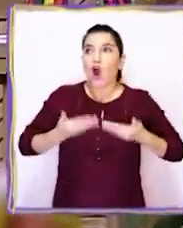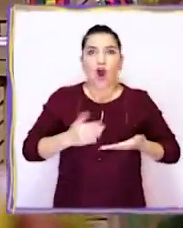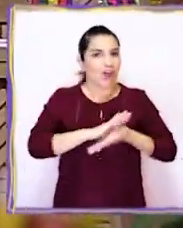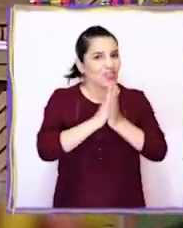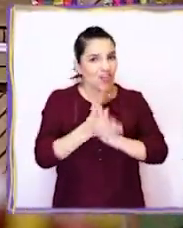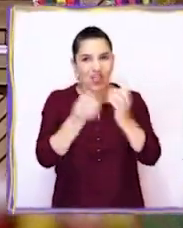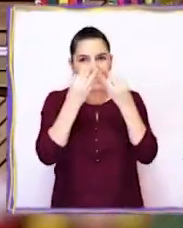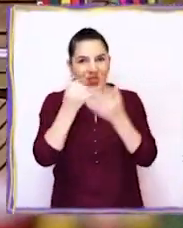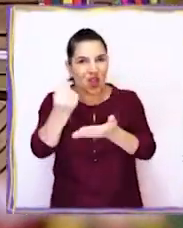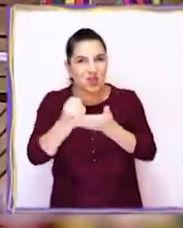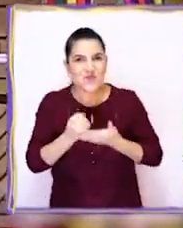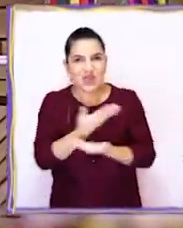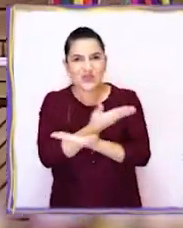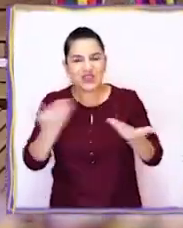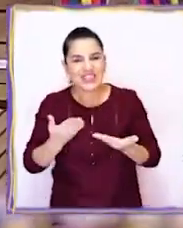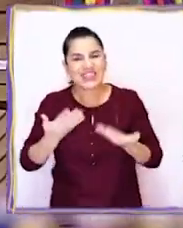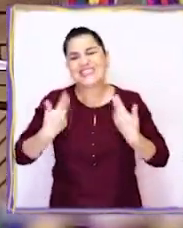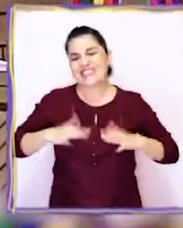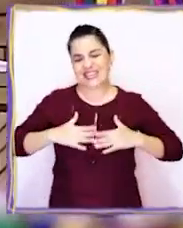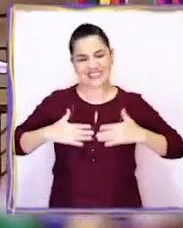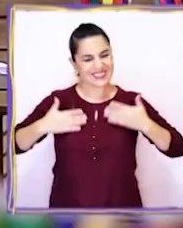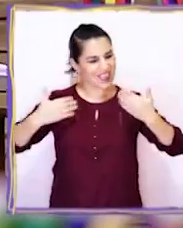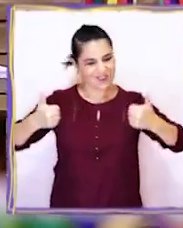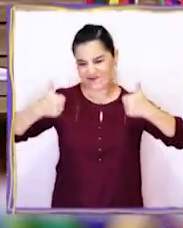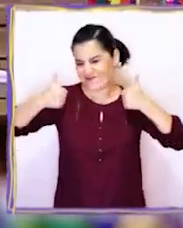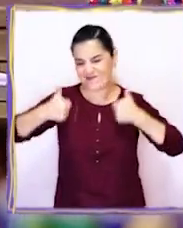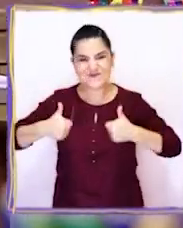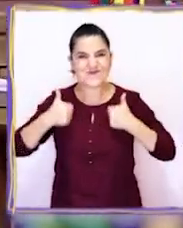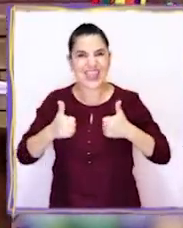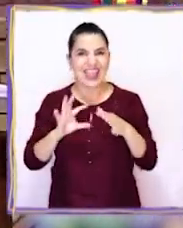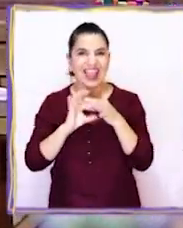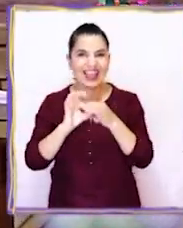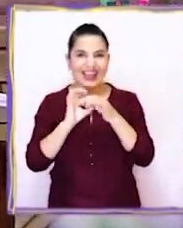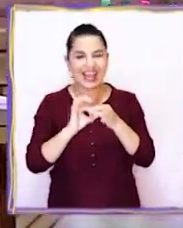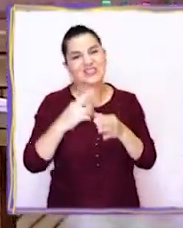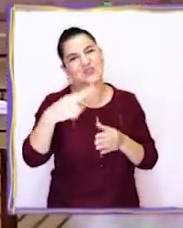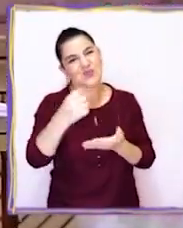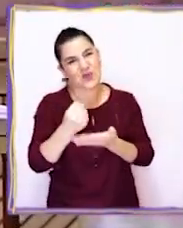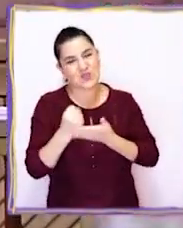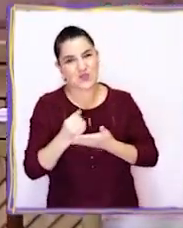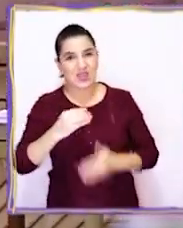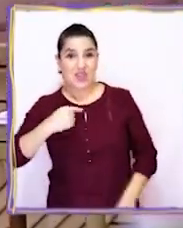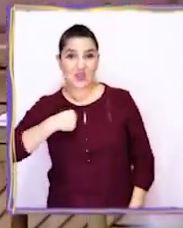lo que he aprendido con la ayuda de ustedes, yo ya me siento un ganador. Muchas